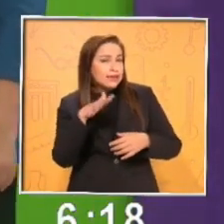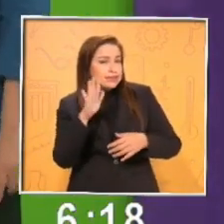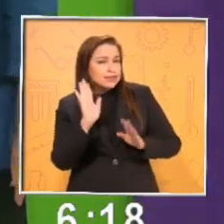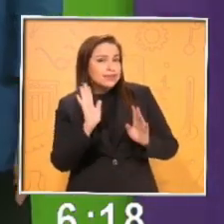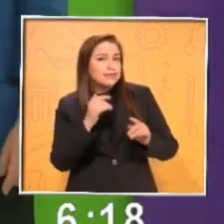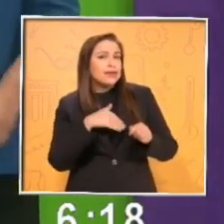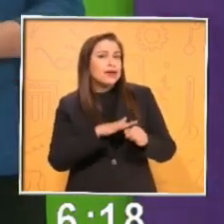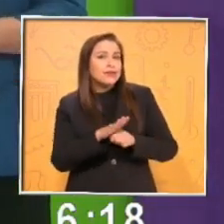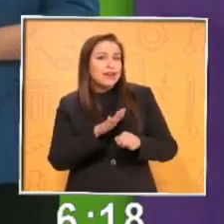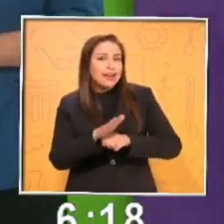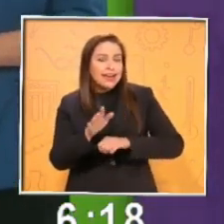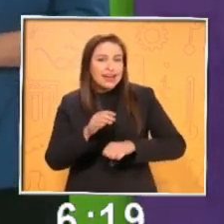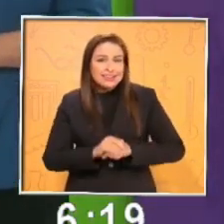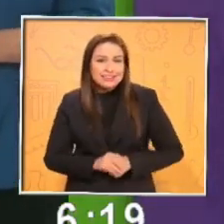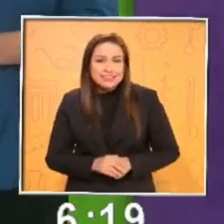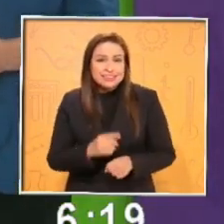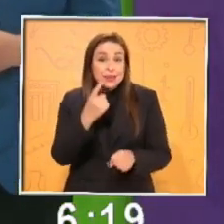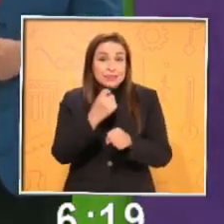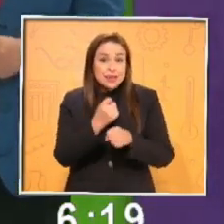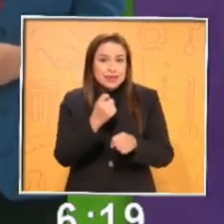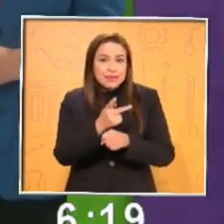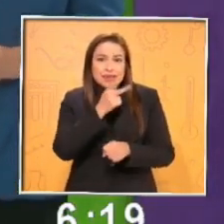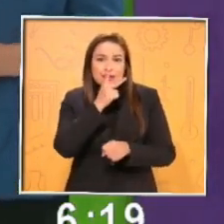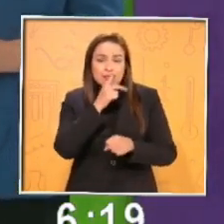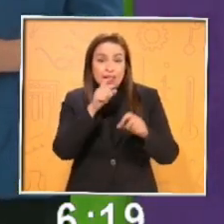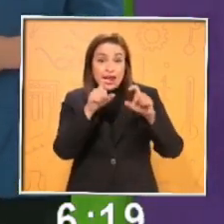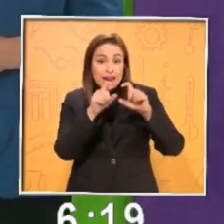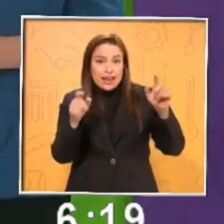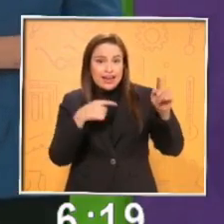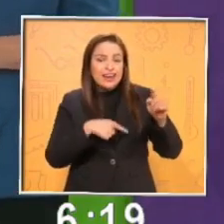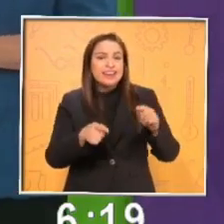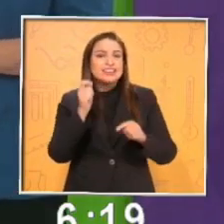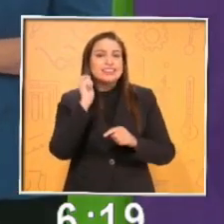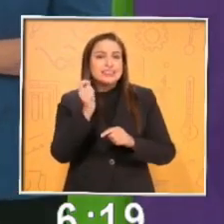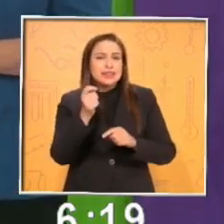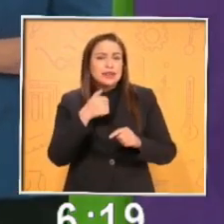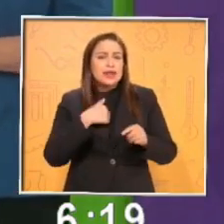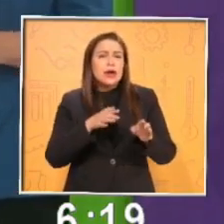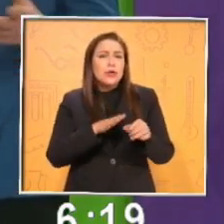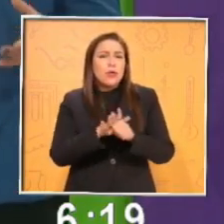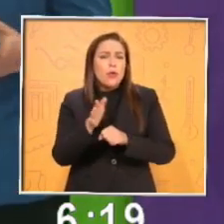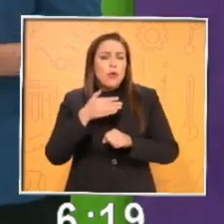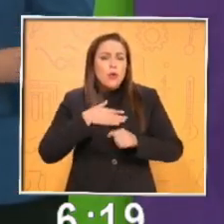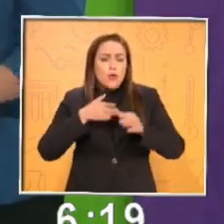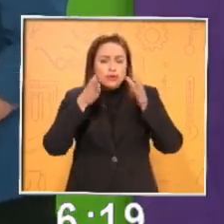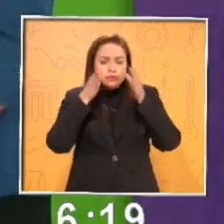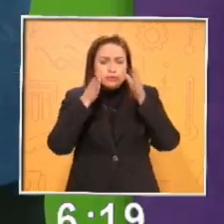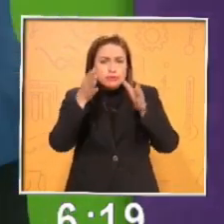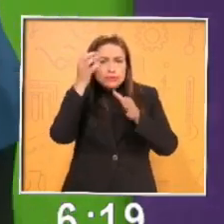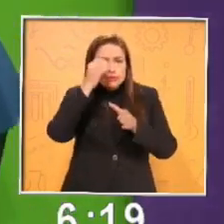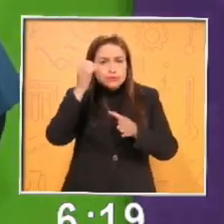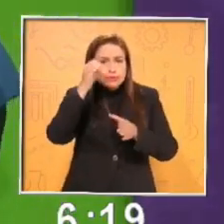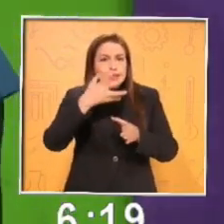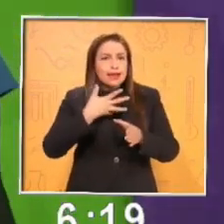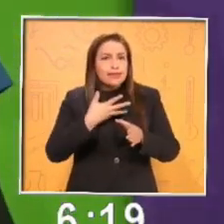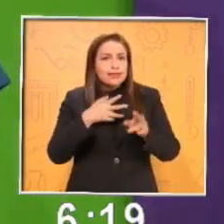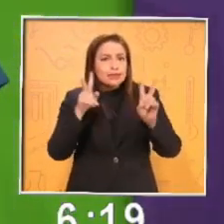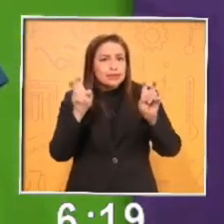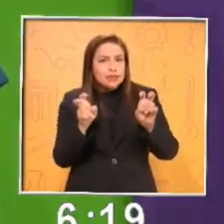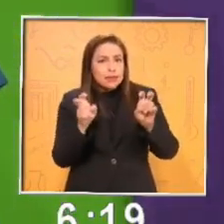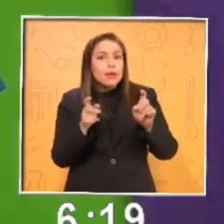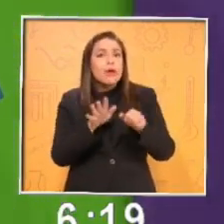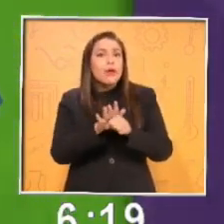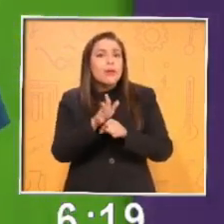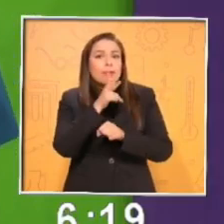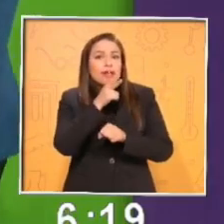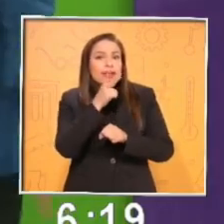primera palabra se refiere a la postura que adoptamos acerca de algún tema. ¿Qué palabra es esa? Sí, la